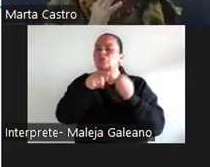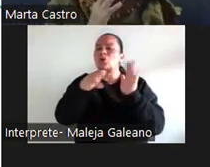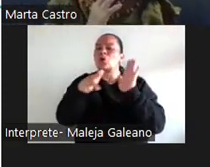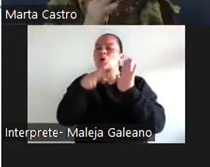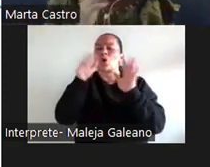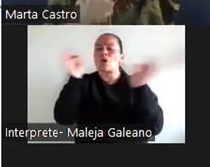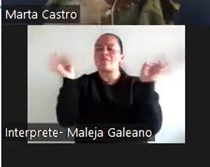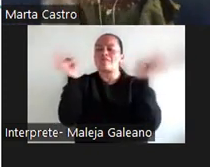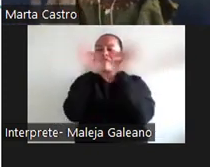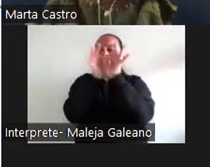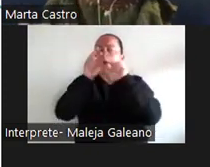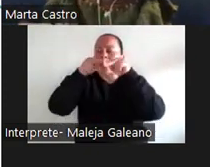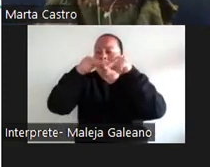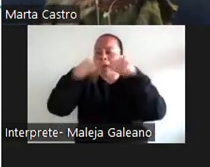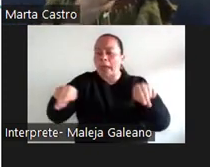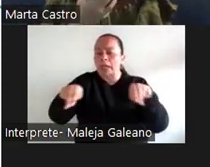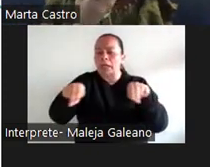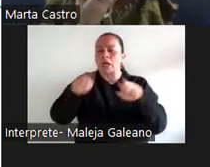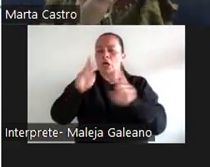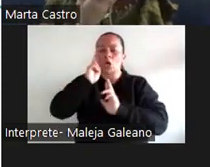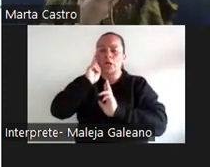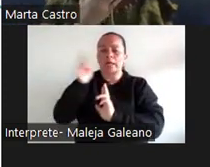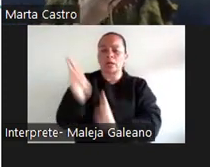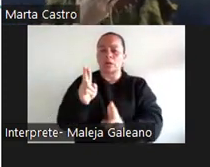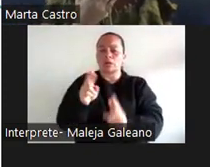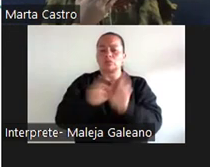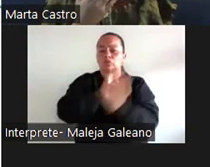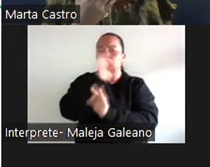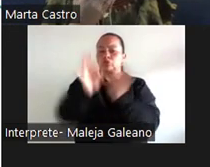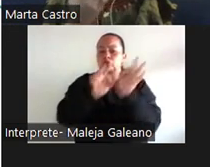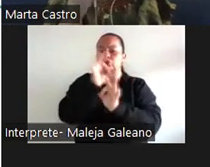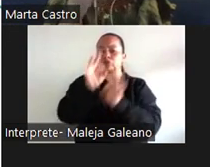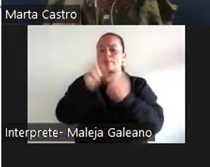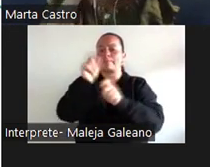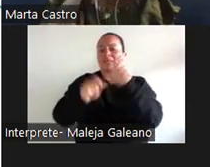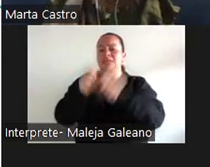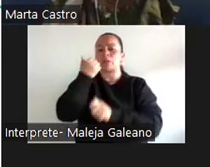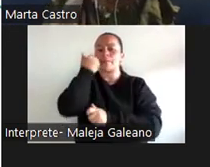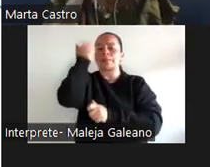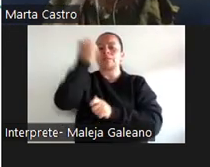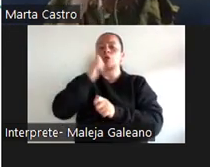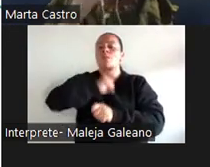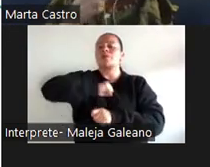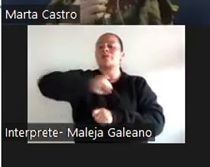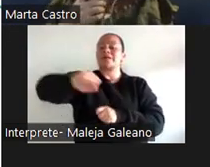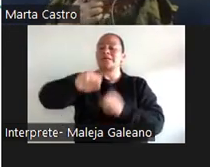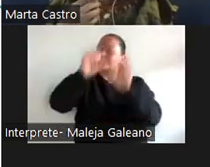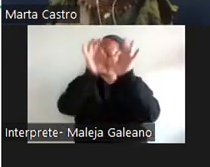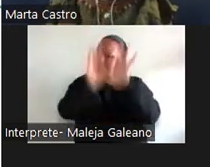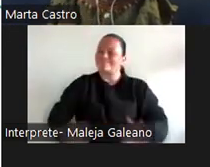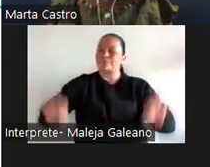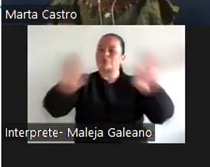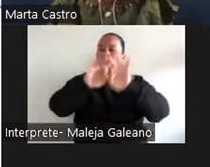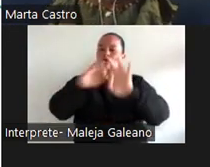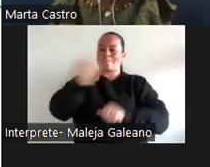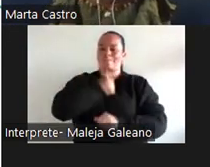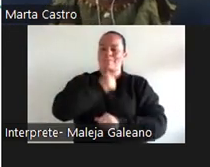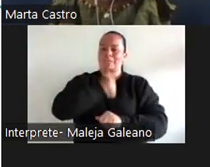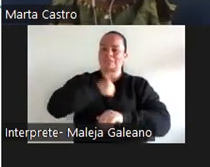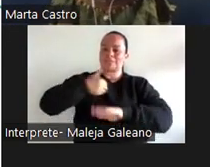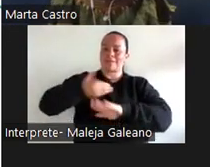género y reconoce los cuidados de las personas mayores como un derecho fundamental autónomo exigible